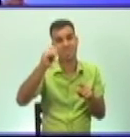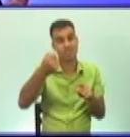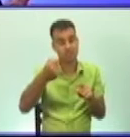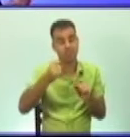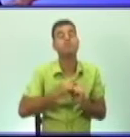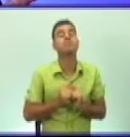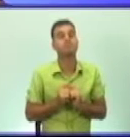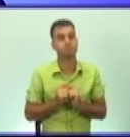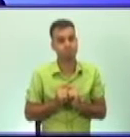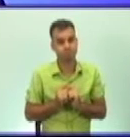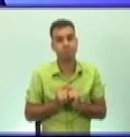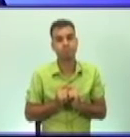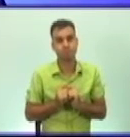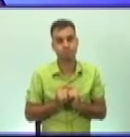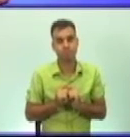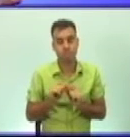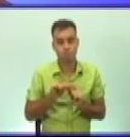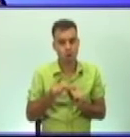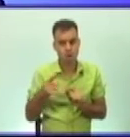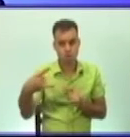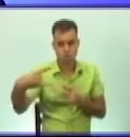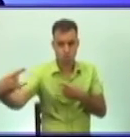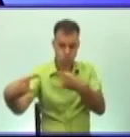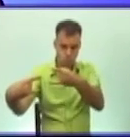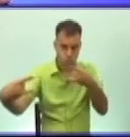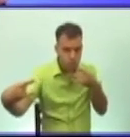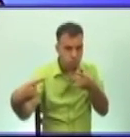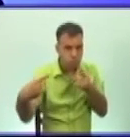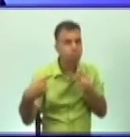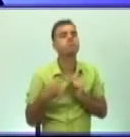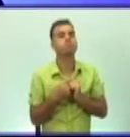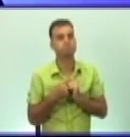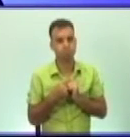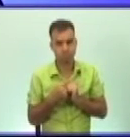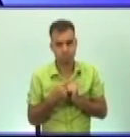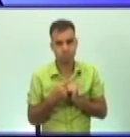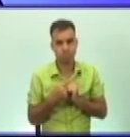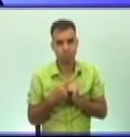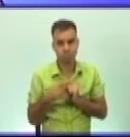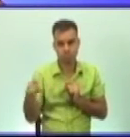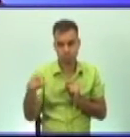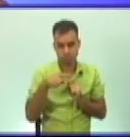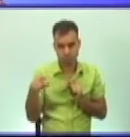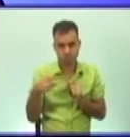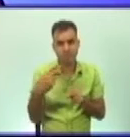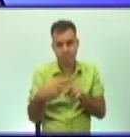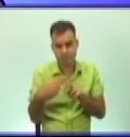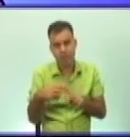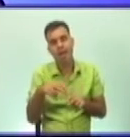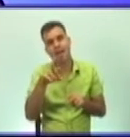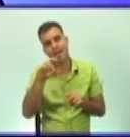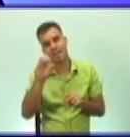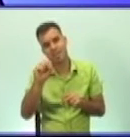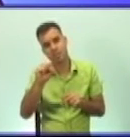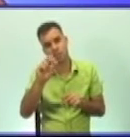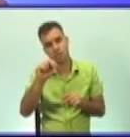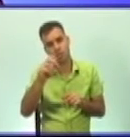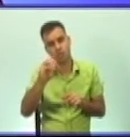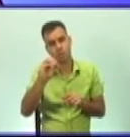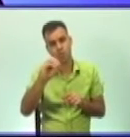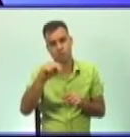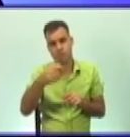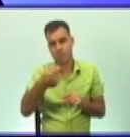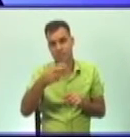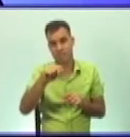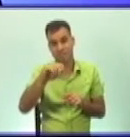que sintonizar significa que los dispositivos entran en resonancia. Cuando usted hace un ejercicio escolar